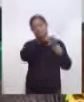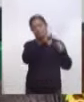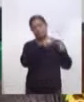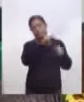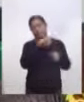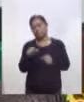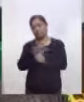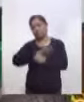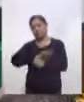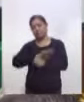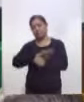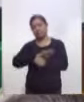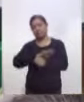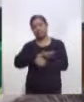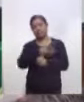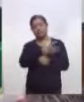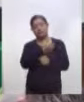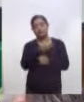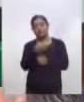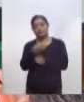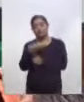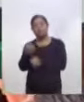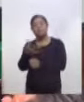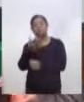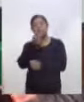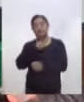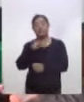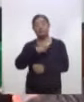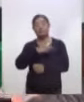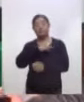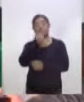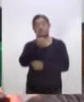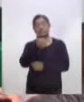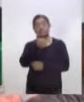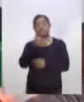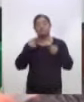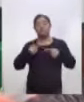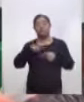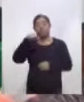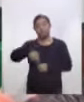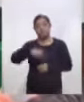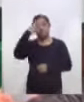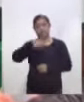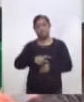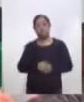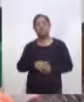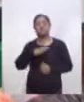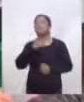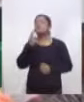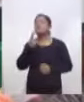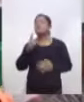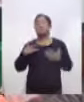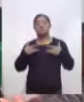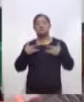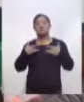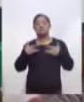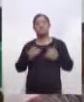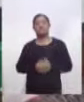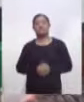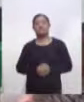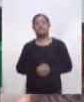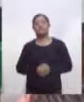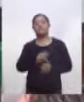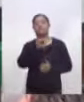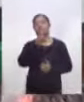coronavirus. La última actualización es que son 6 casos detectados en México. Ya tenemos 1 recuperado. Tenemos